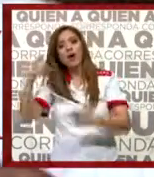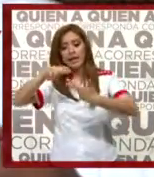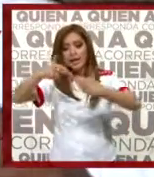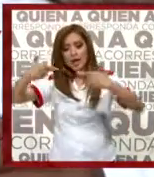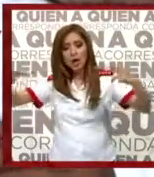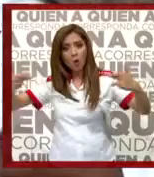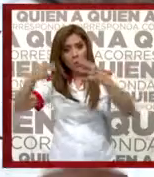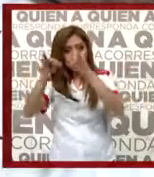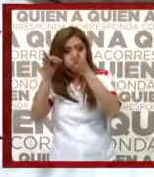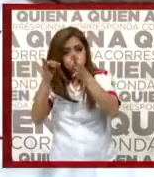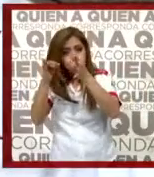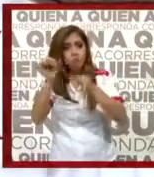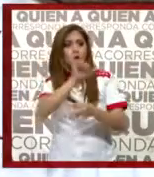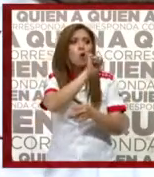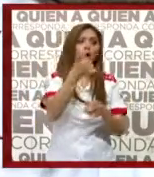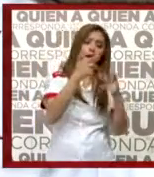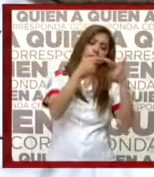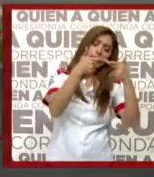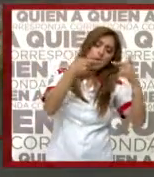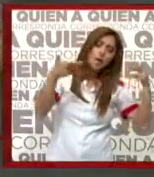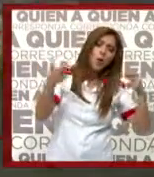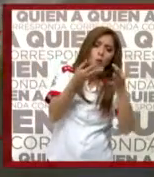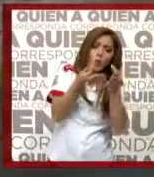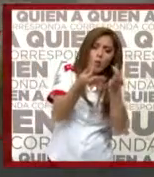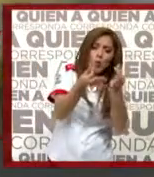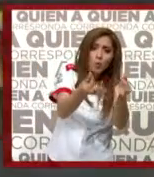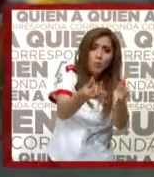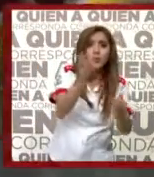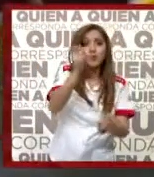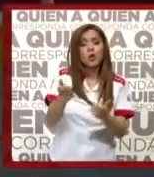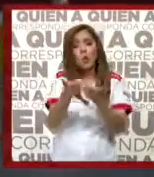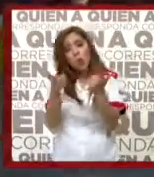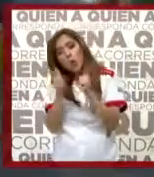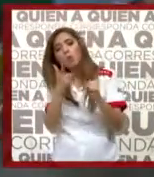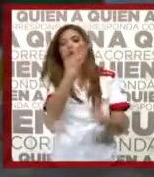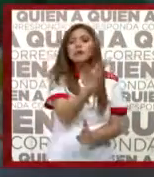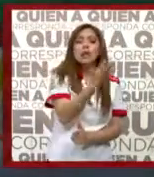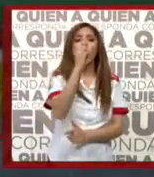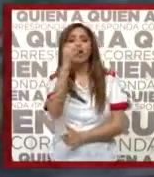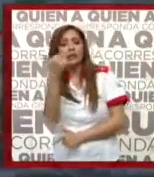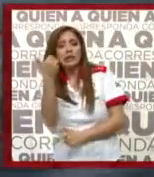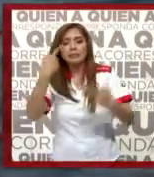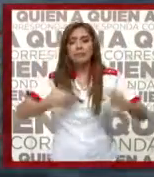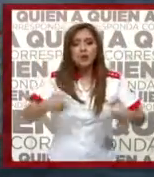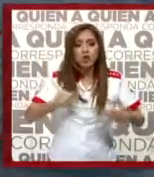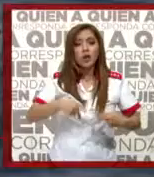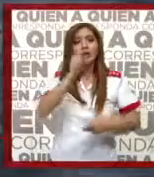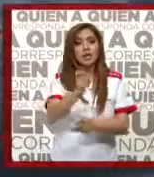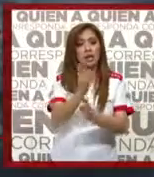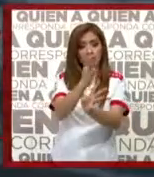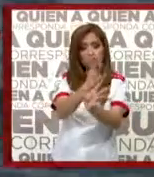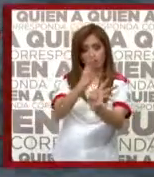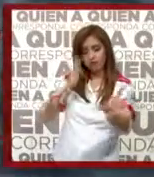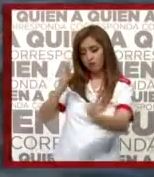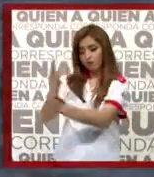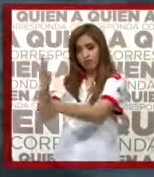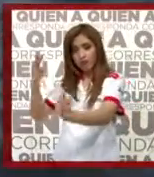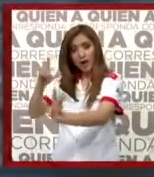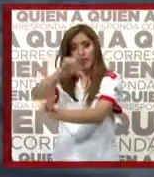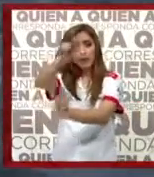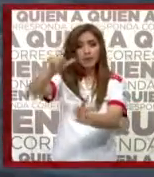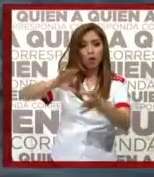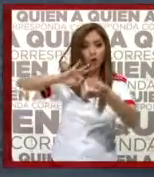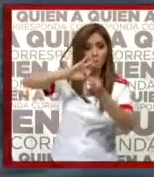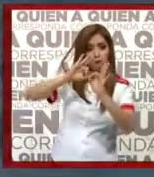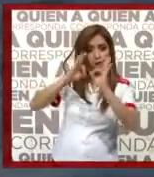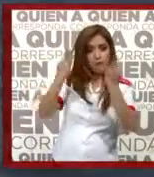otros traen otro hilo más delgado. Se hacen grupos de entre 5 y 6 pescadores. Se forman 2 líneas para posteriormente hacer un